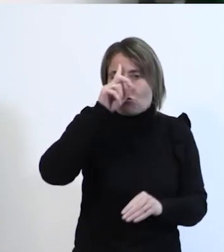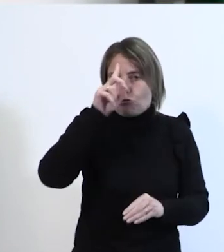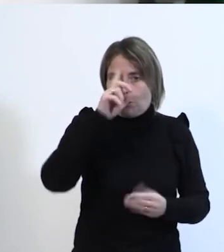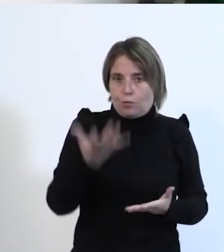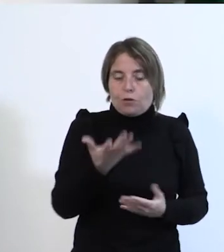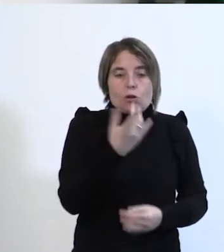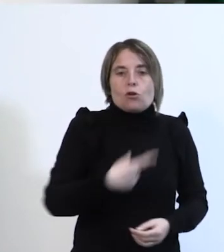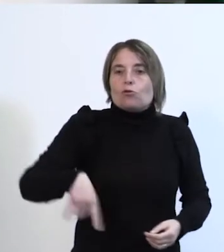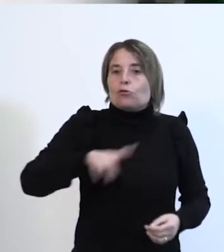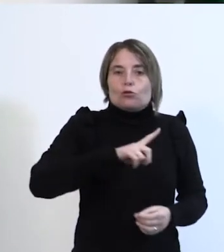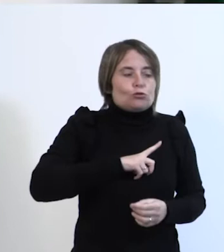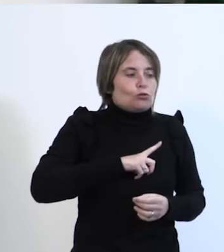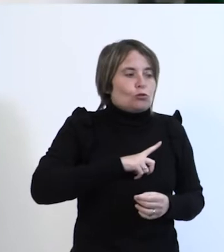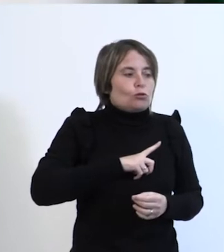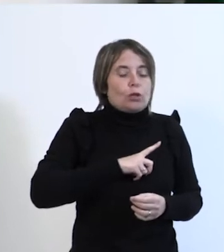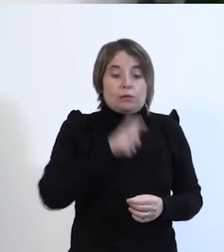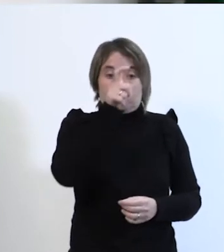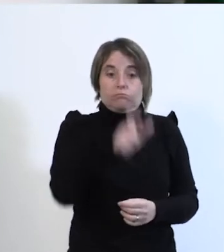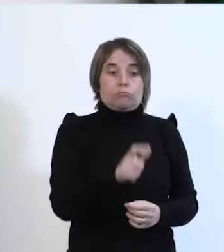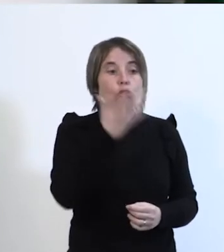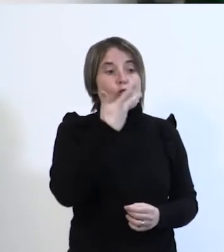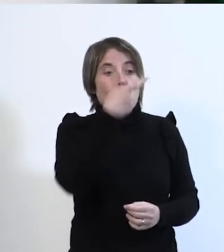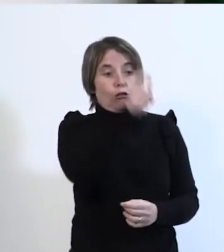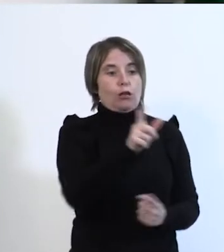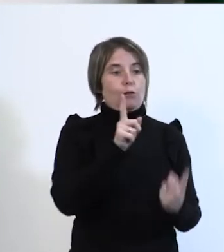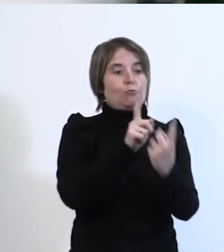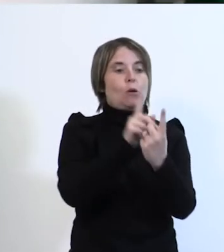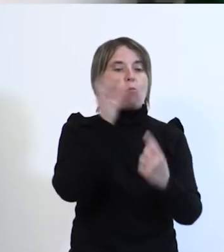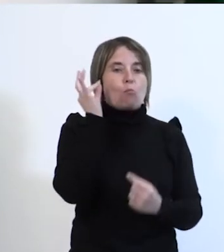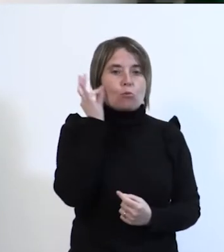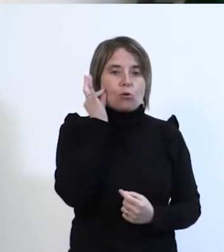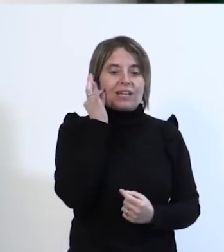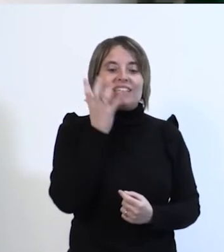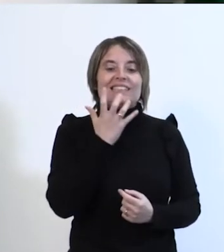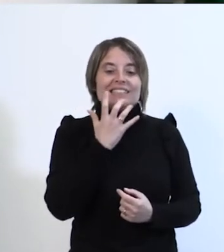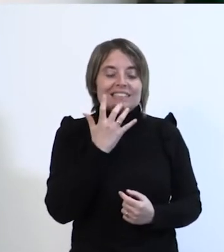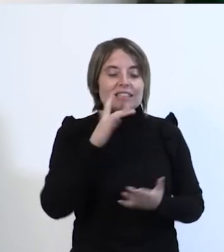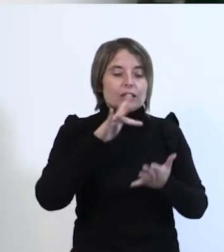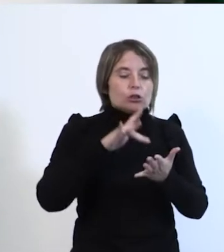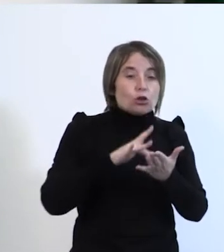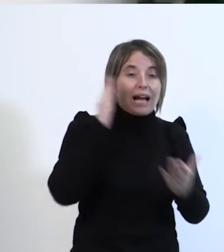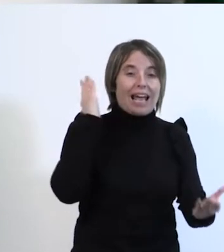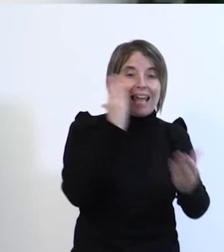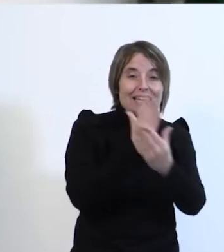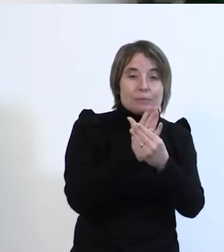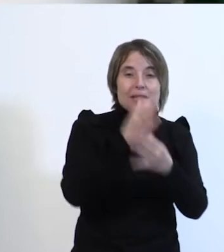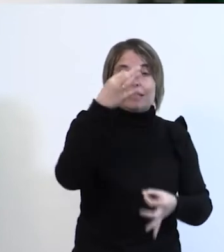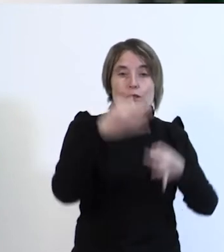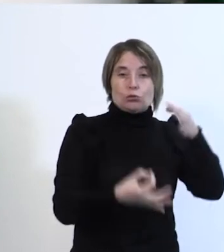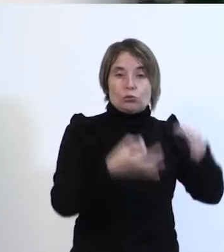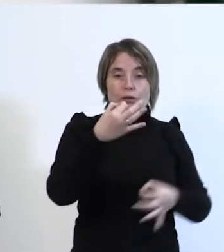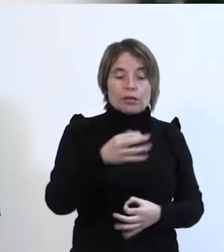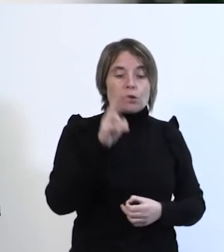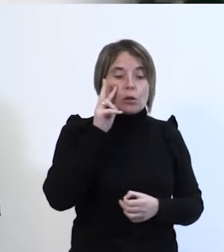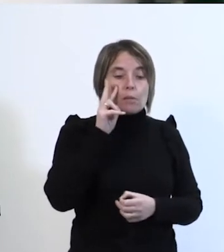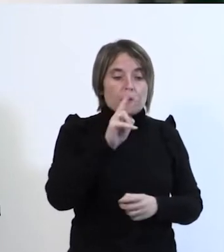pues, ¿verdad? Nosotras en realidad conocimos a Manuela cuando, buscando en los expedientes